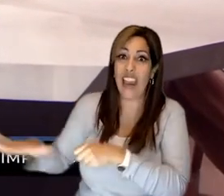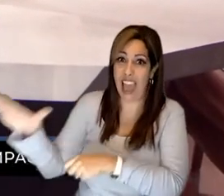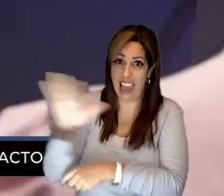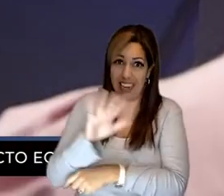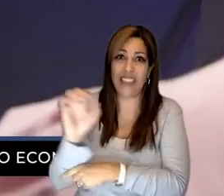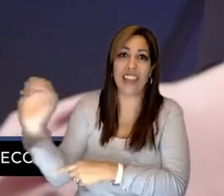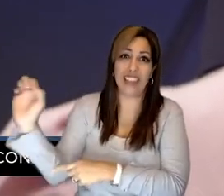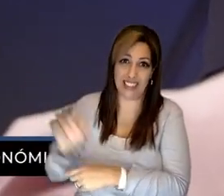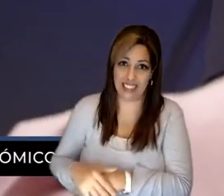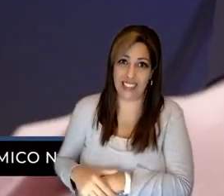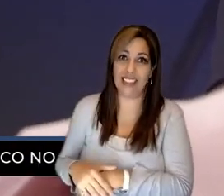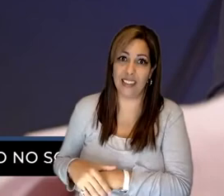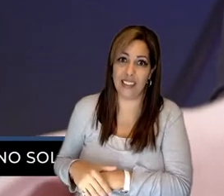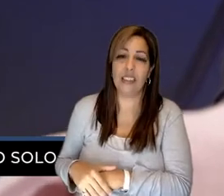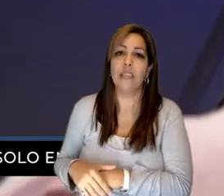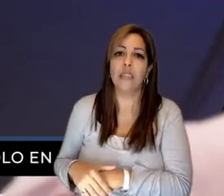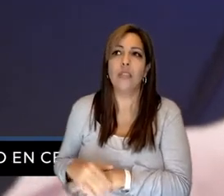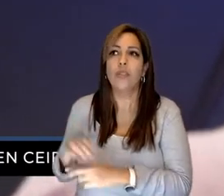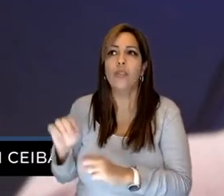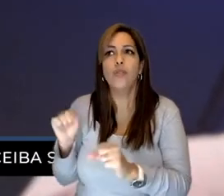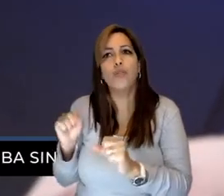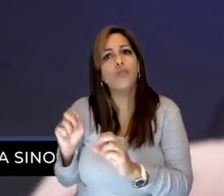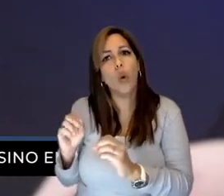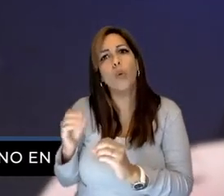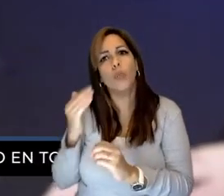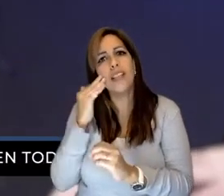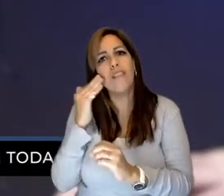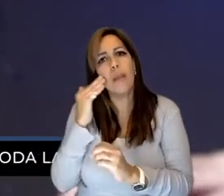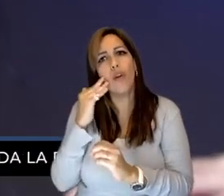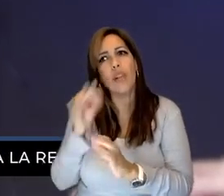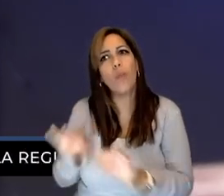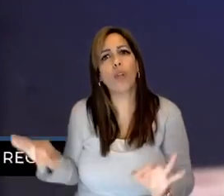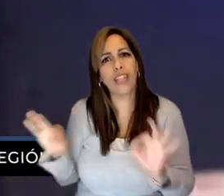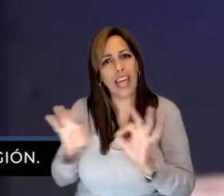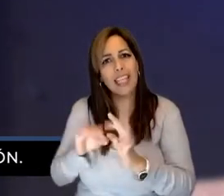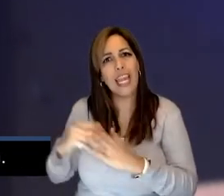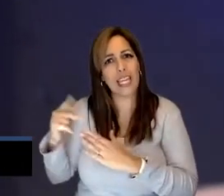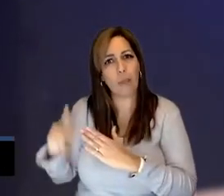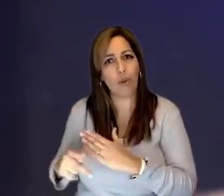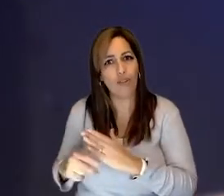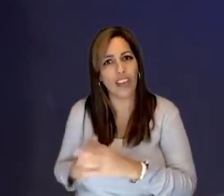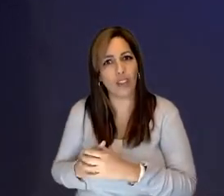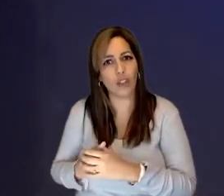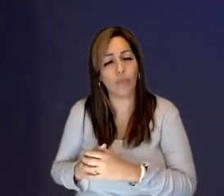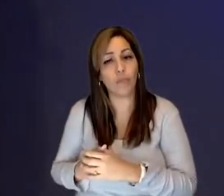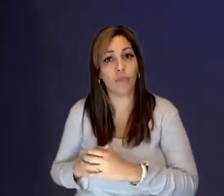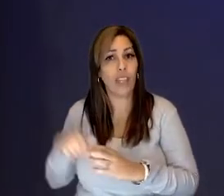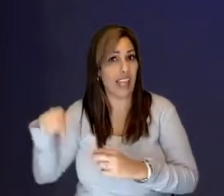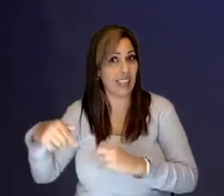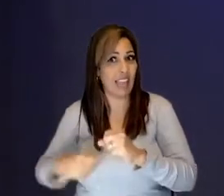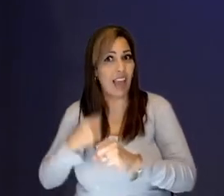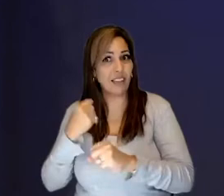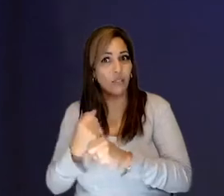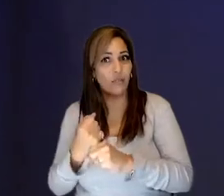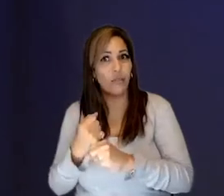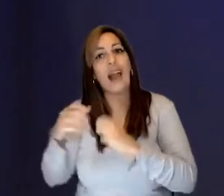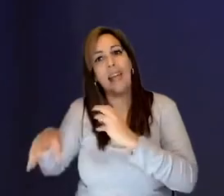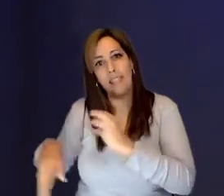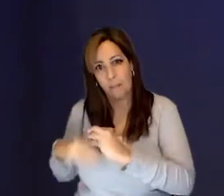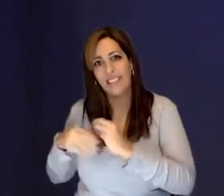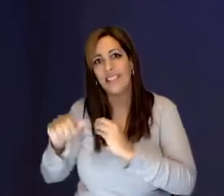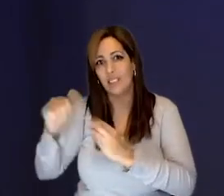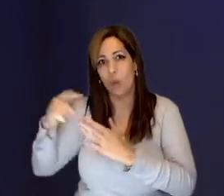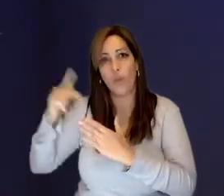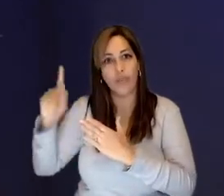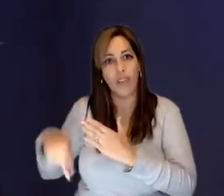la región completa. Qué bien. Así que sabemos la importancia de este proyecto. Este año, además de proyectos de infraestructura,